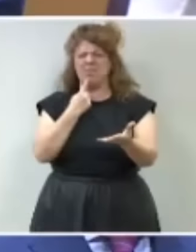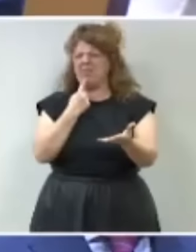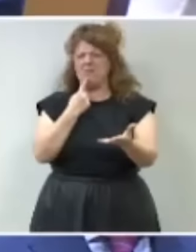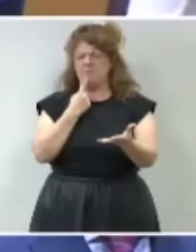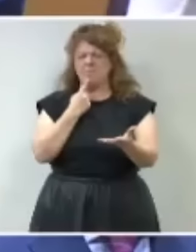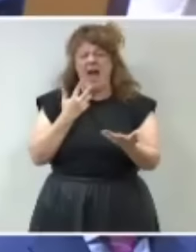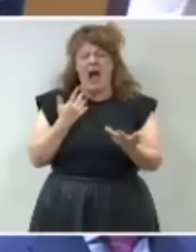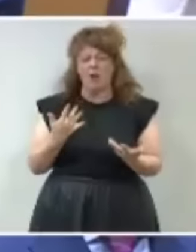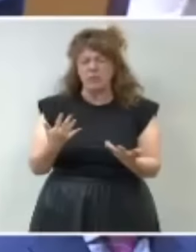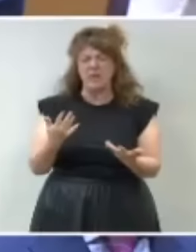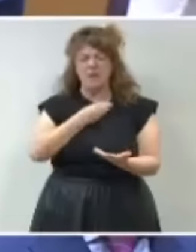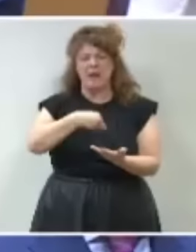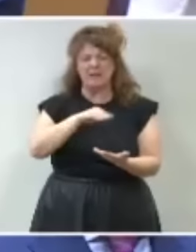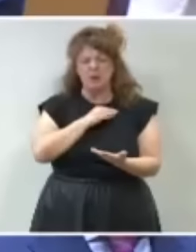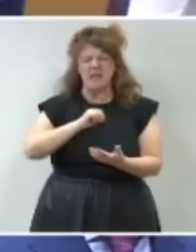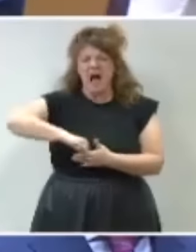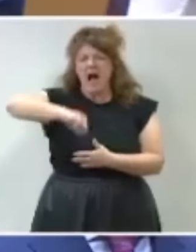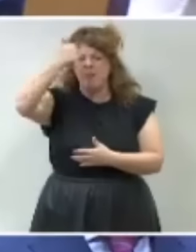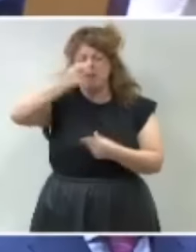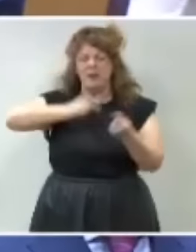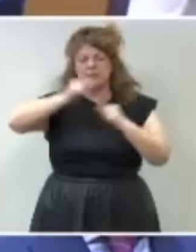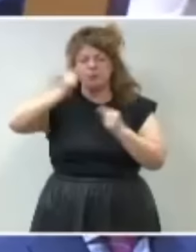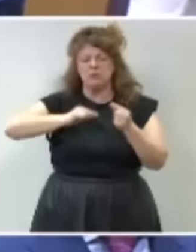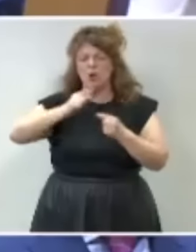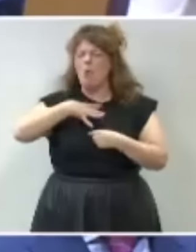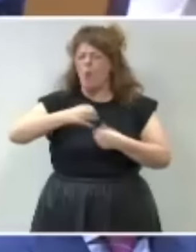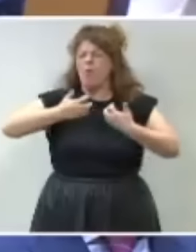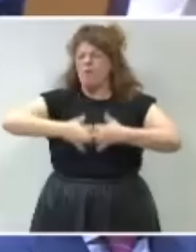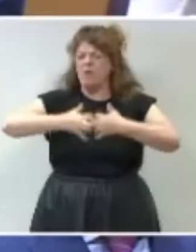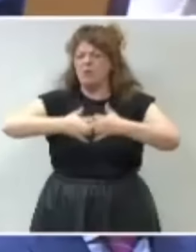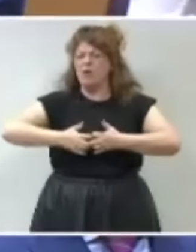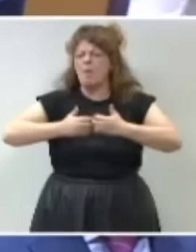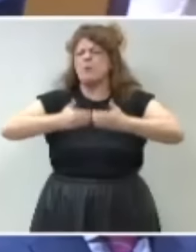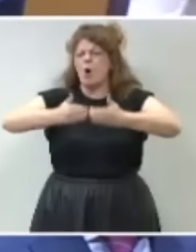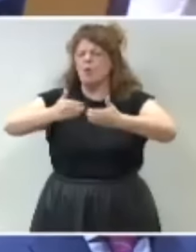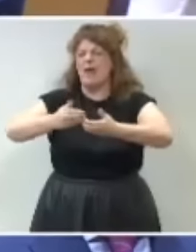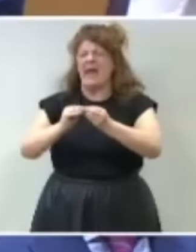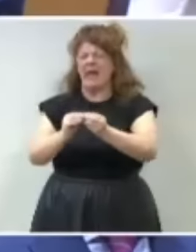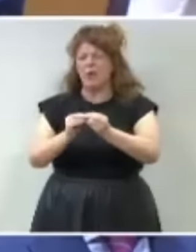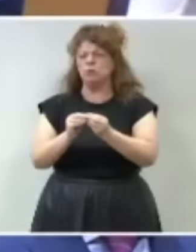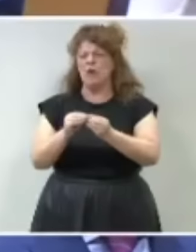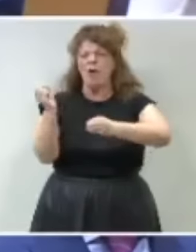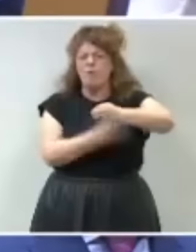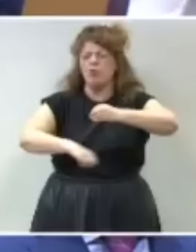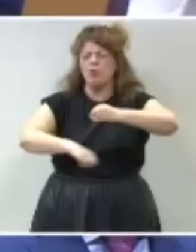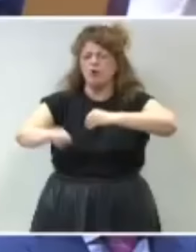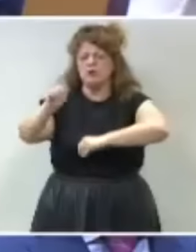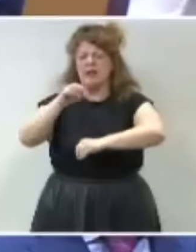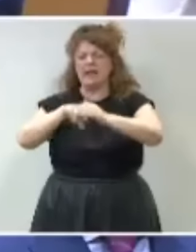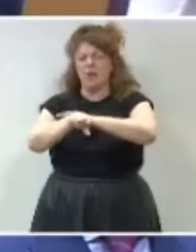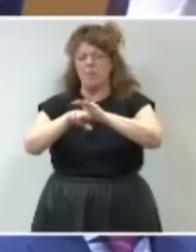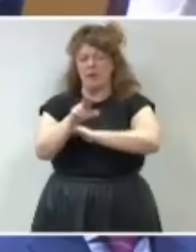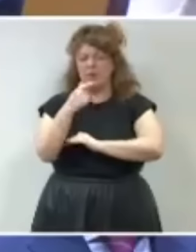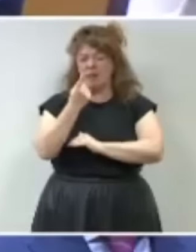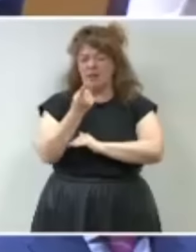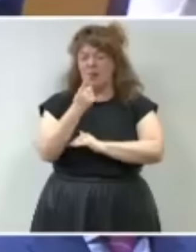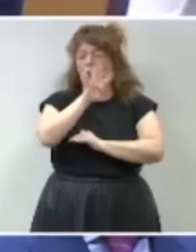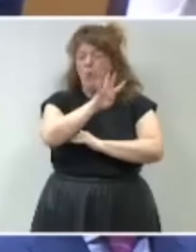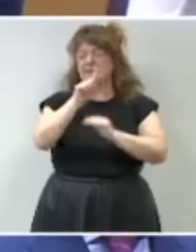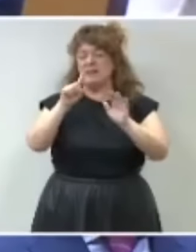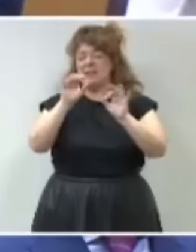acuciante para España aprobar los presupuestos. Puede funcionar con los prorrogados y ejecutando fondos de recuperación.